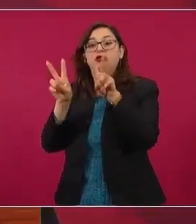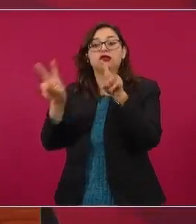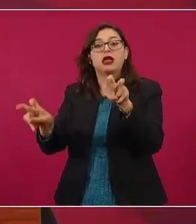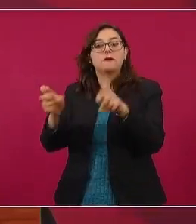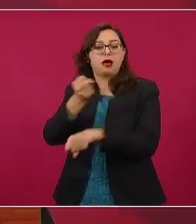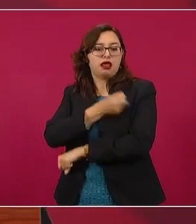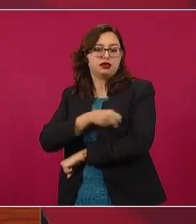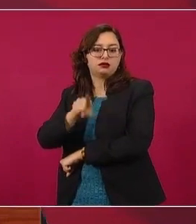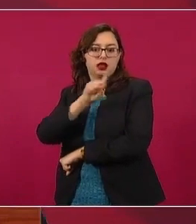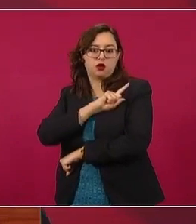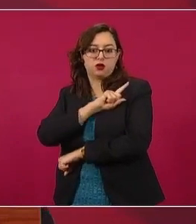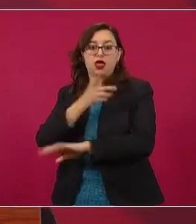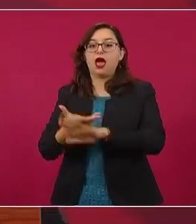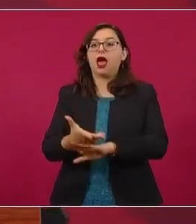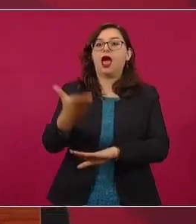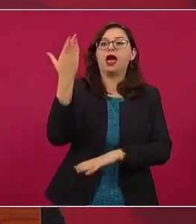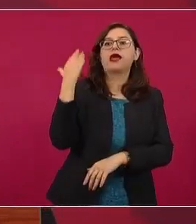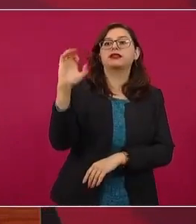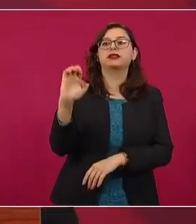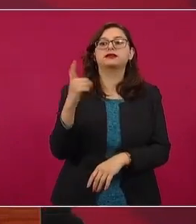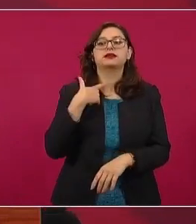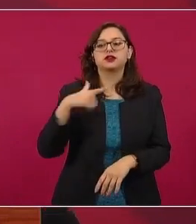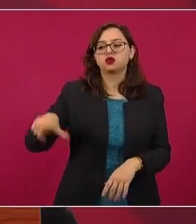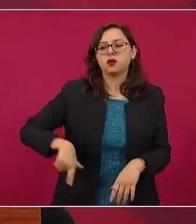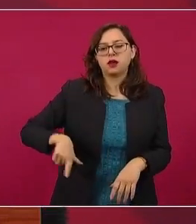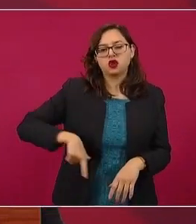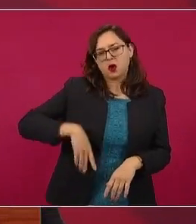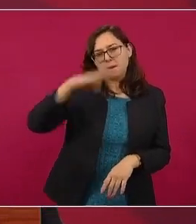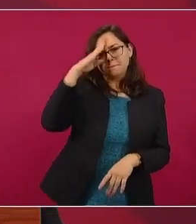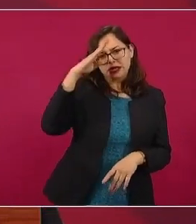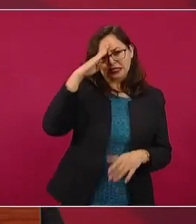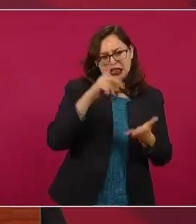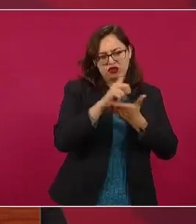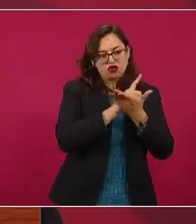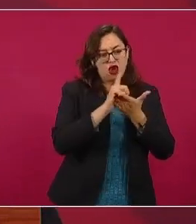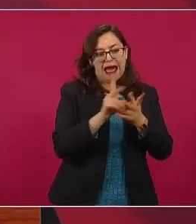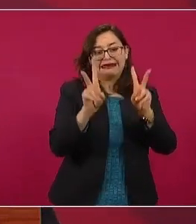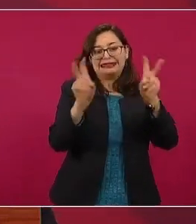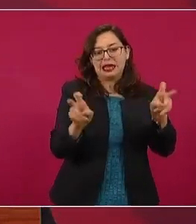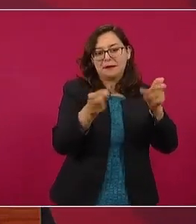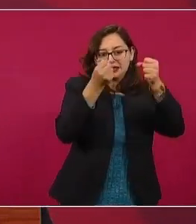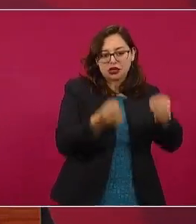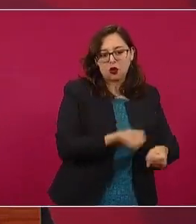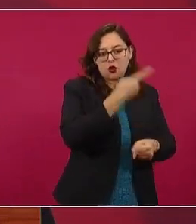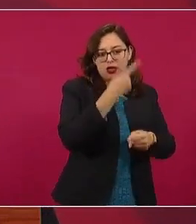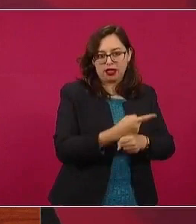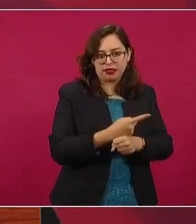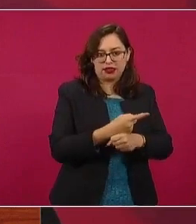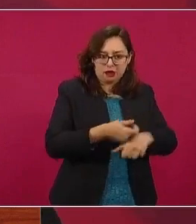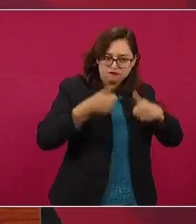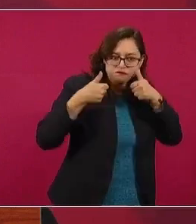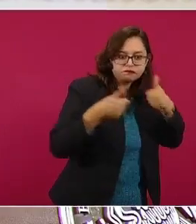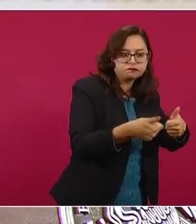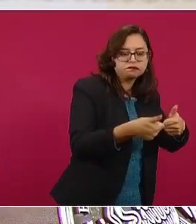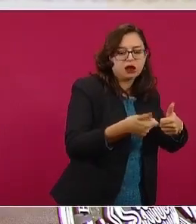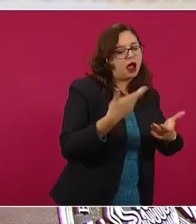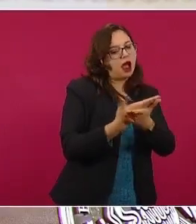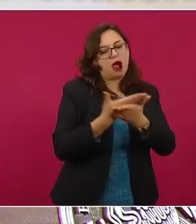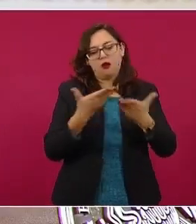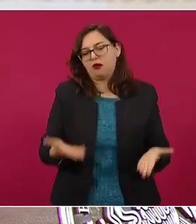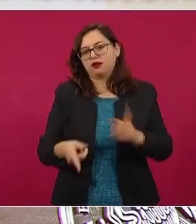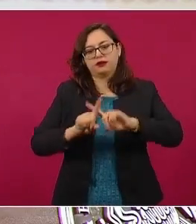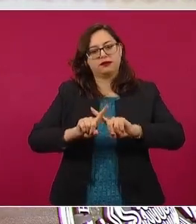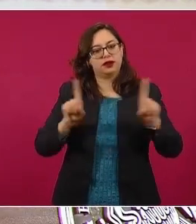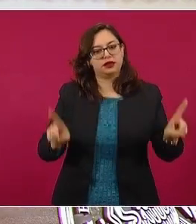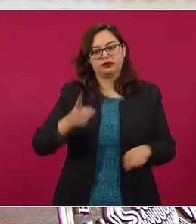planteado en gobiernos anteriores. Y hemos relanzado la campaña de prevención de adicciones, una campaña muy fuerte